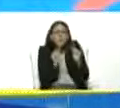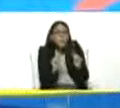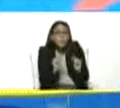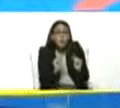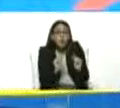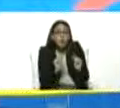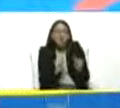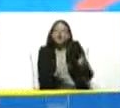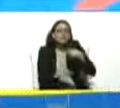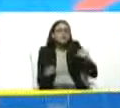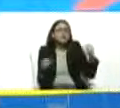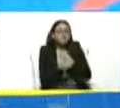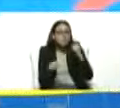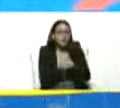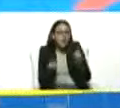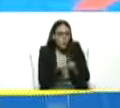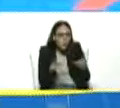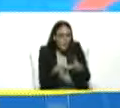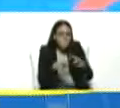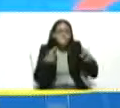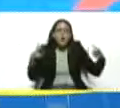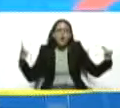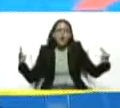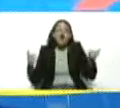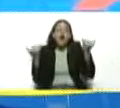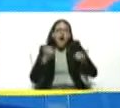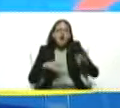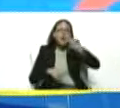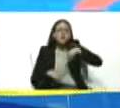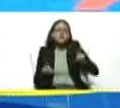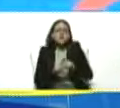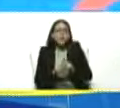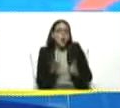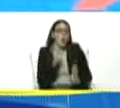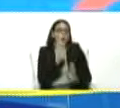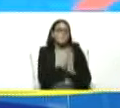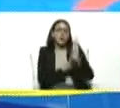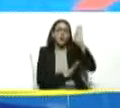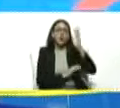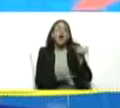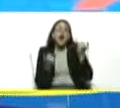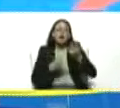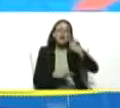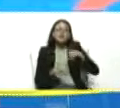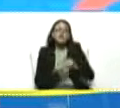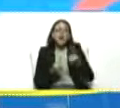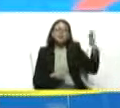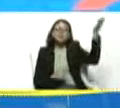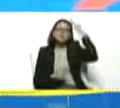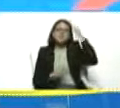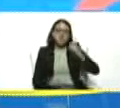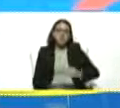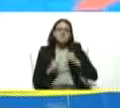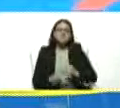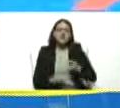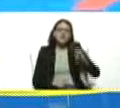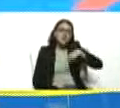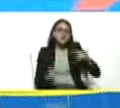Y ahora sabemos hacer muchísimo con lo que tenemos. Tenemos el método. Tenemos la